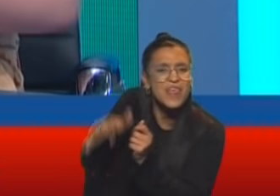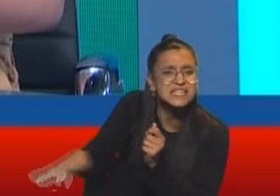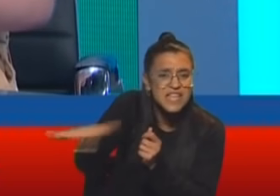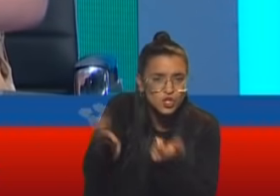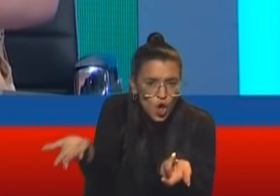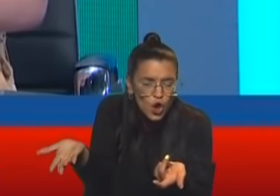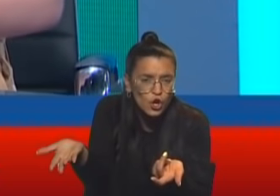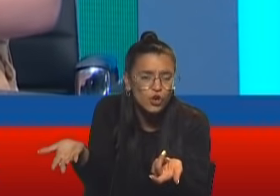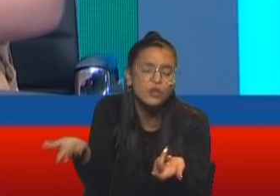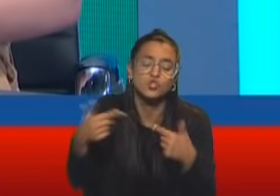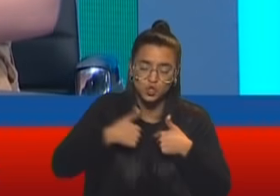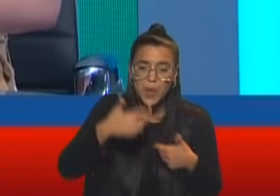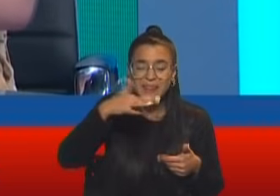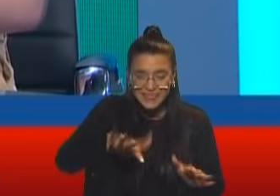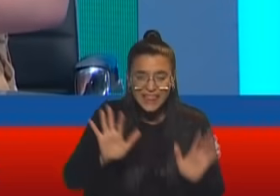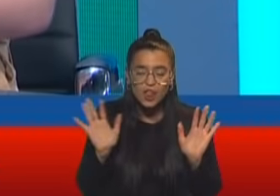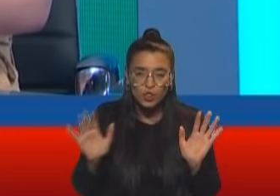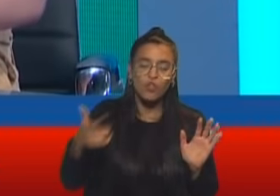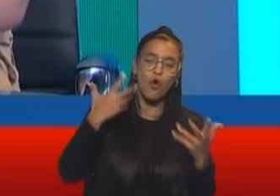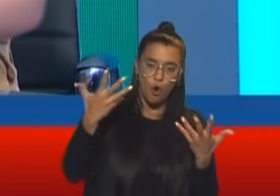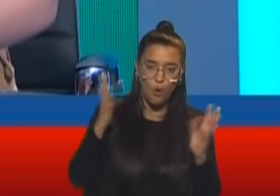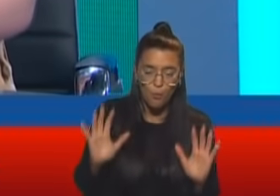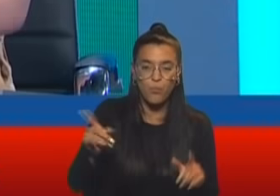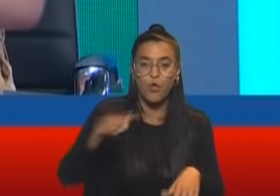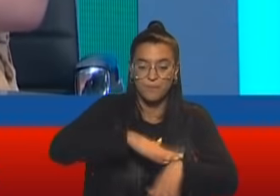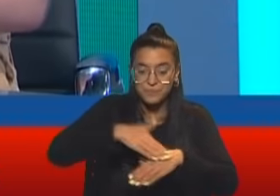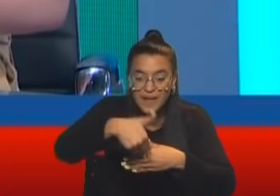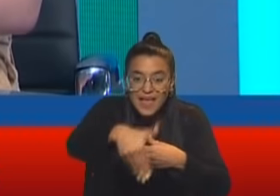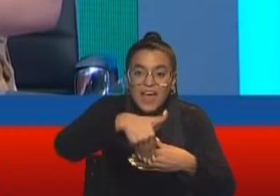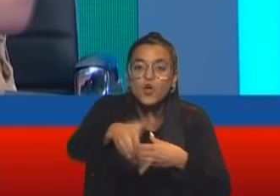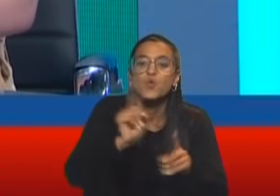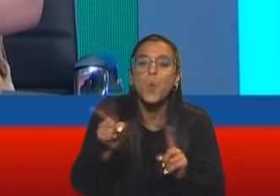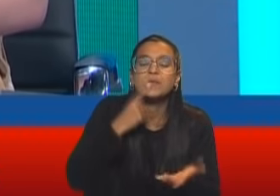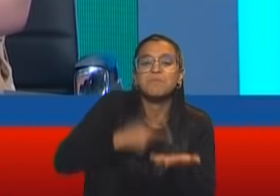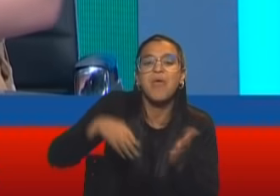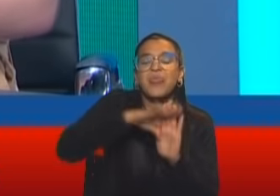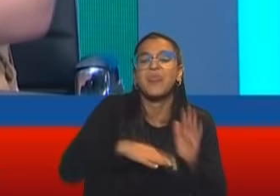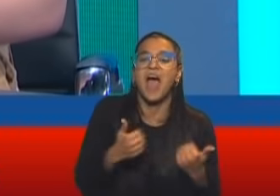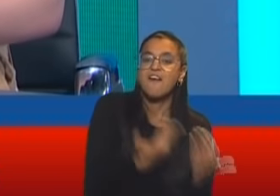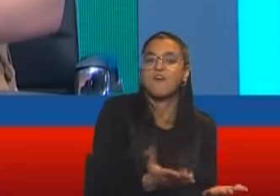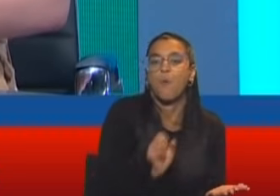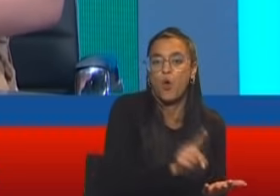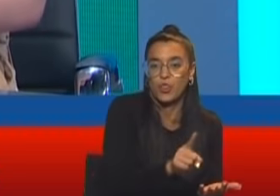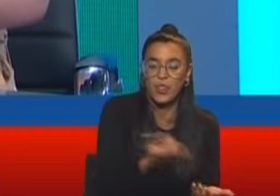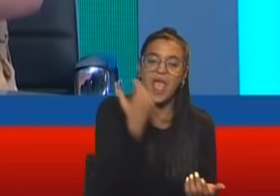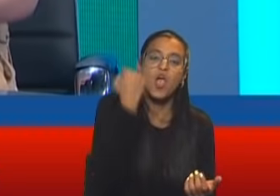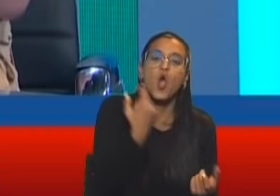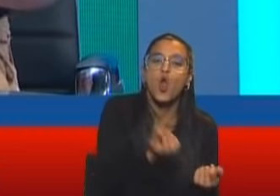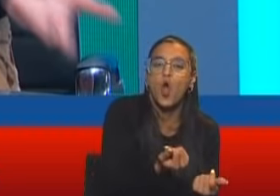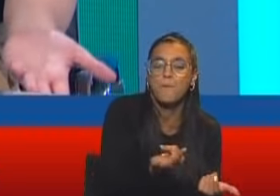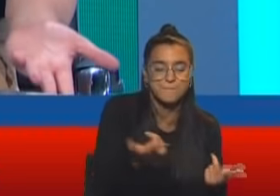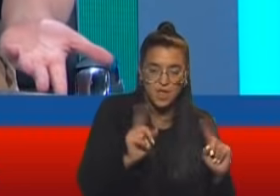digamos. Está bien, yo entiendo que no es, obviamente que en el corto plazo al menos no es una medida que beneficie en términos económicos, porque